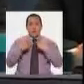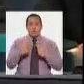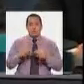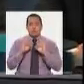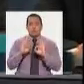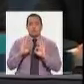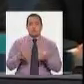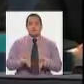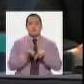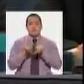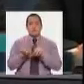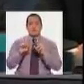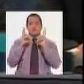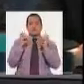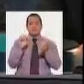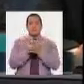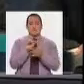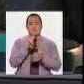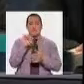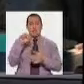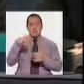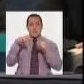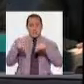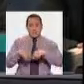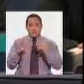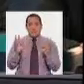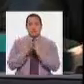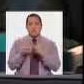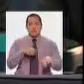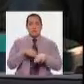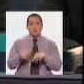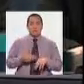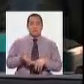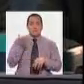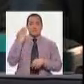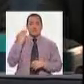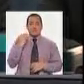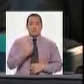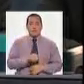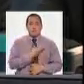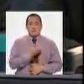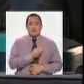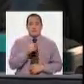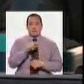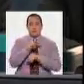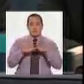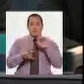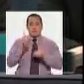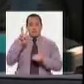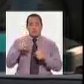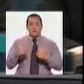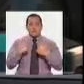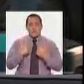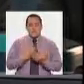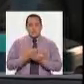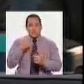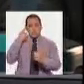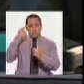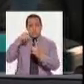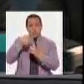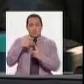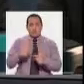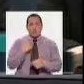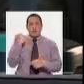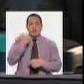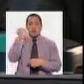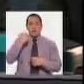también del caso Chavín de Huántar, esta reunión que se produjo en mayo del 2012 tenía el propósito de lograr